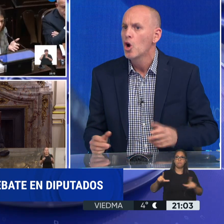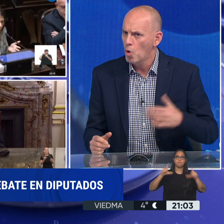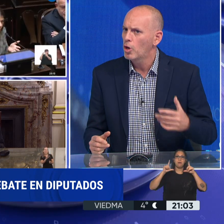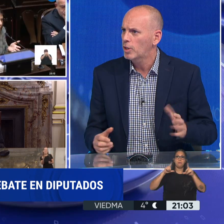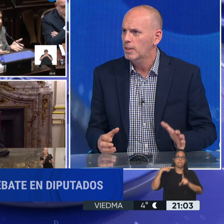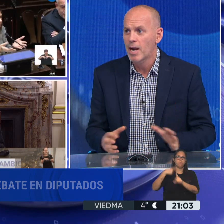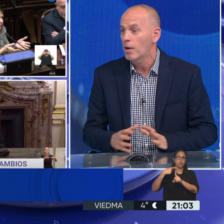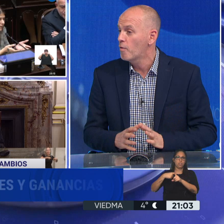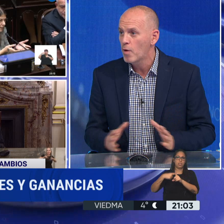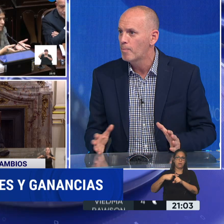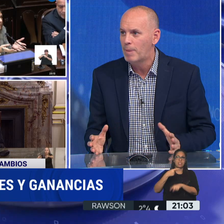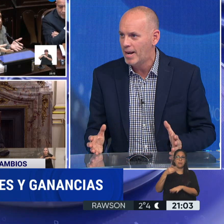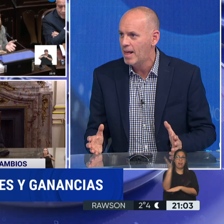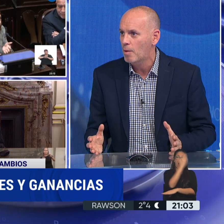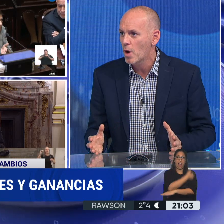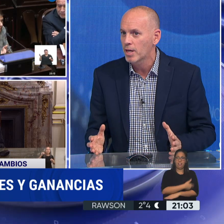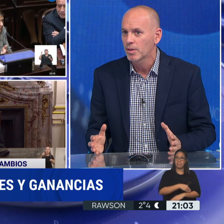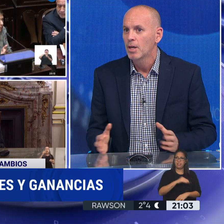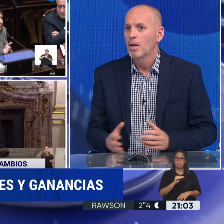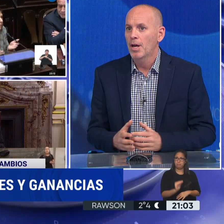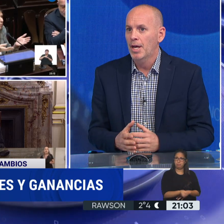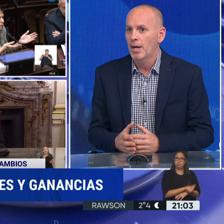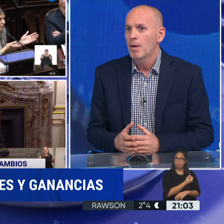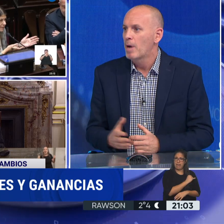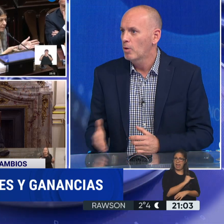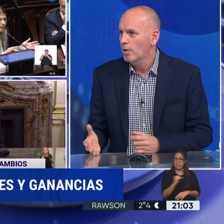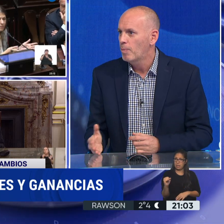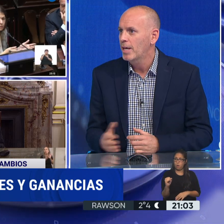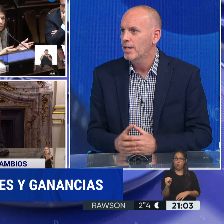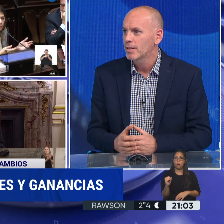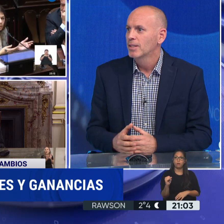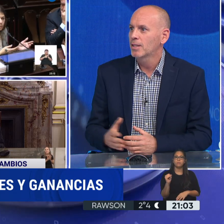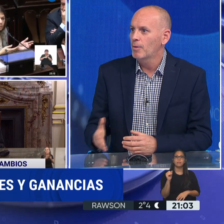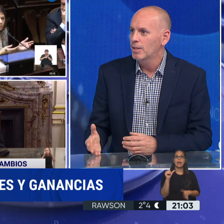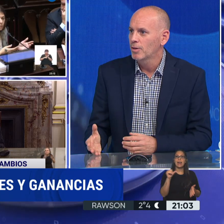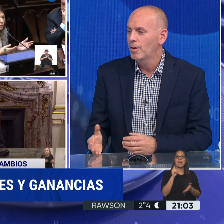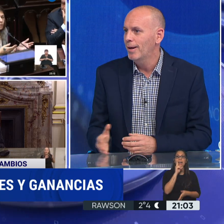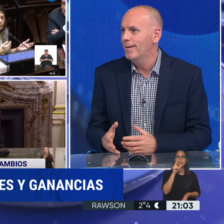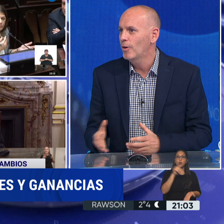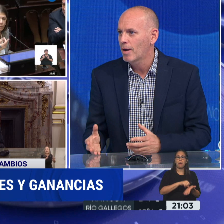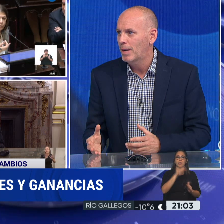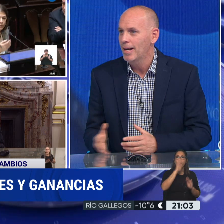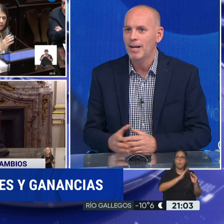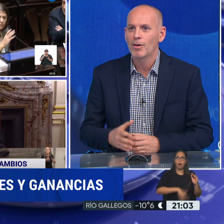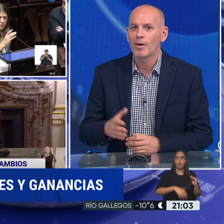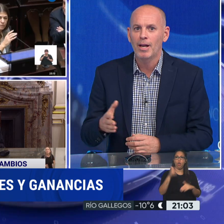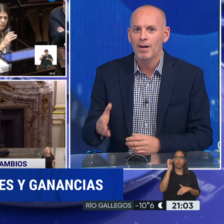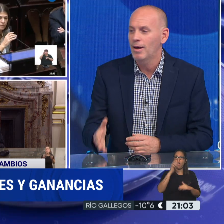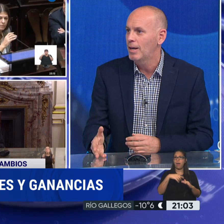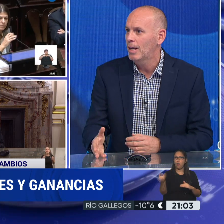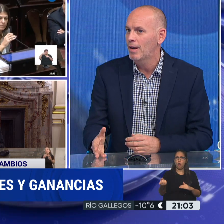tenido, luego de otras semanas que no fueron para nada buenas. Bajó el riesgo país, se estabilizó el dólar